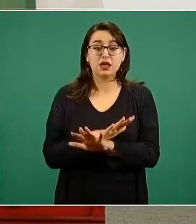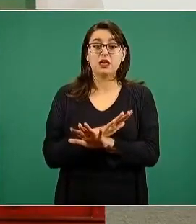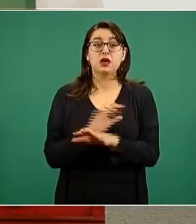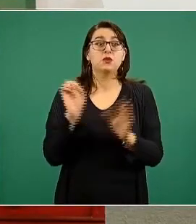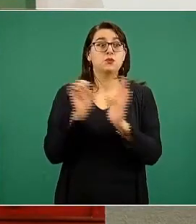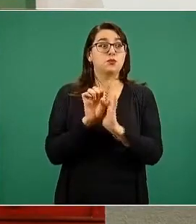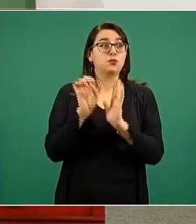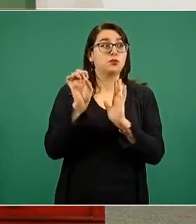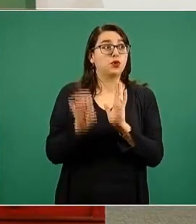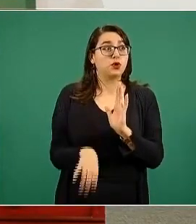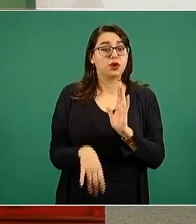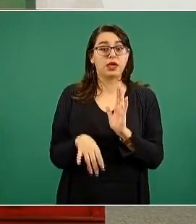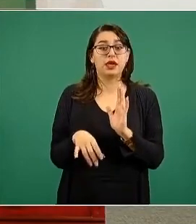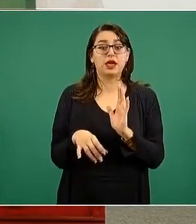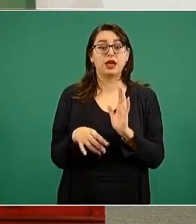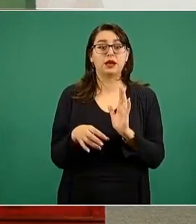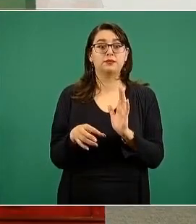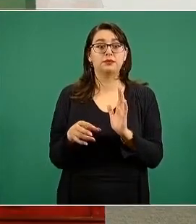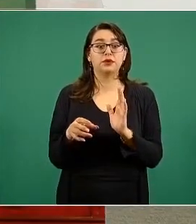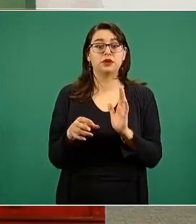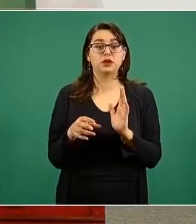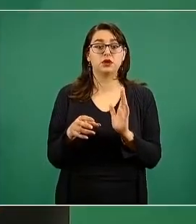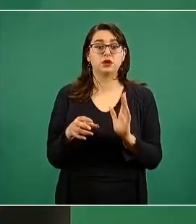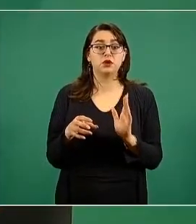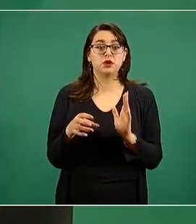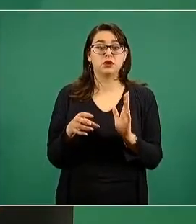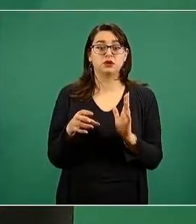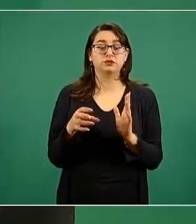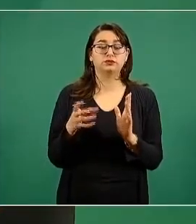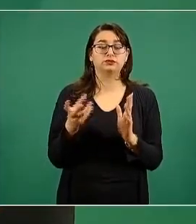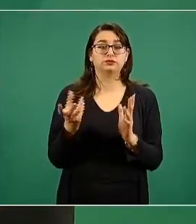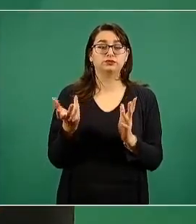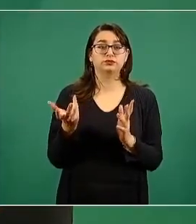es el uso